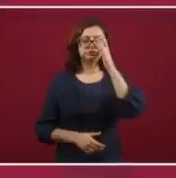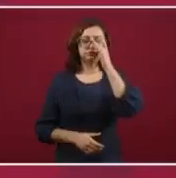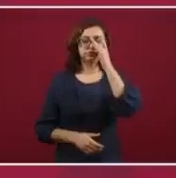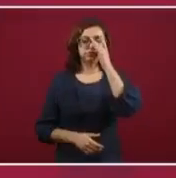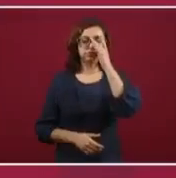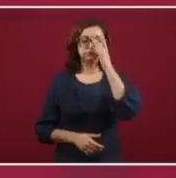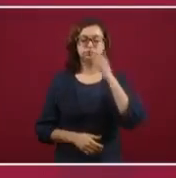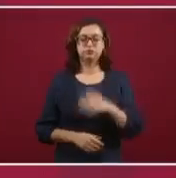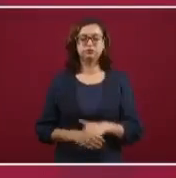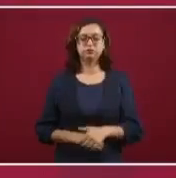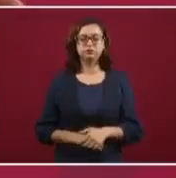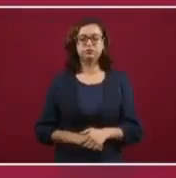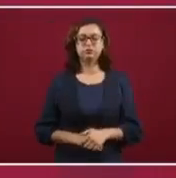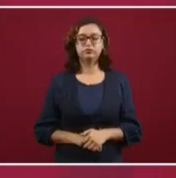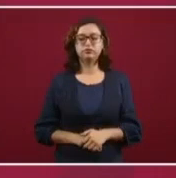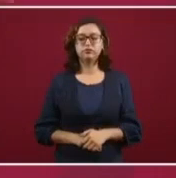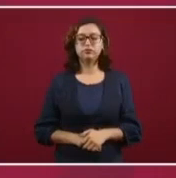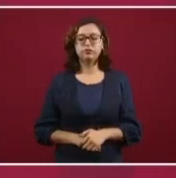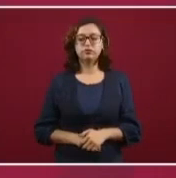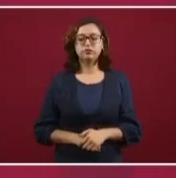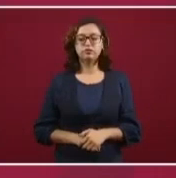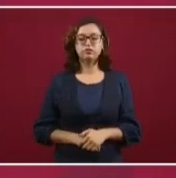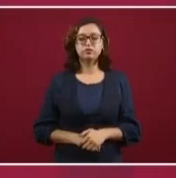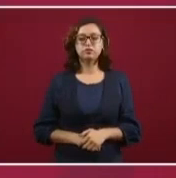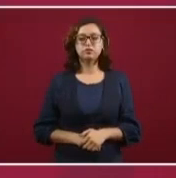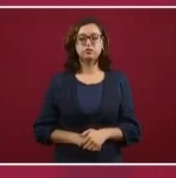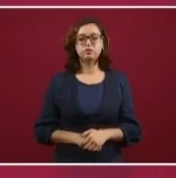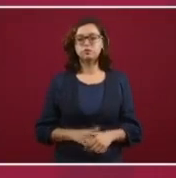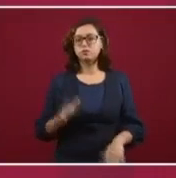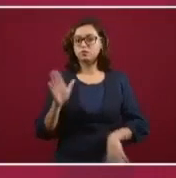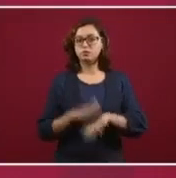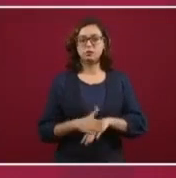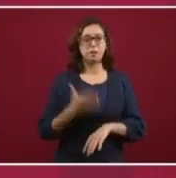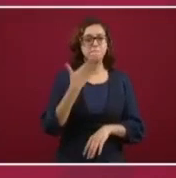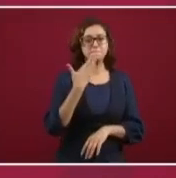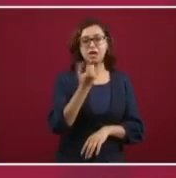Los más famosos